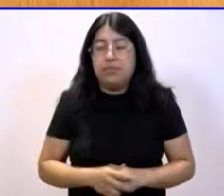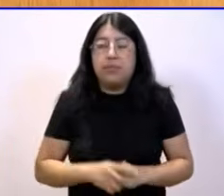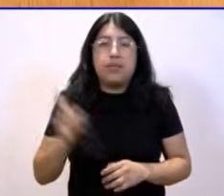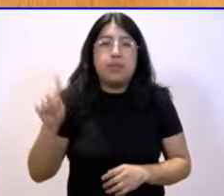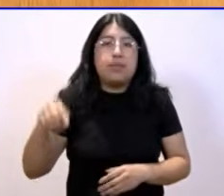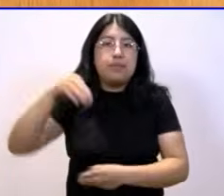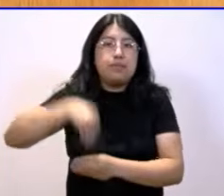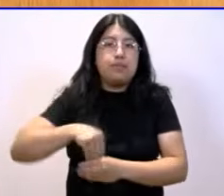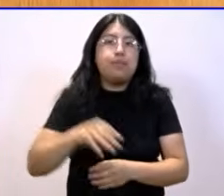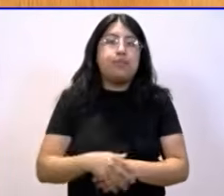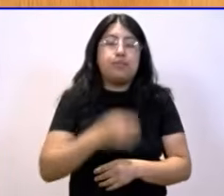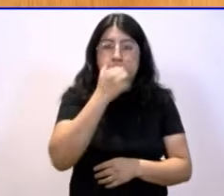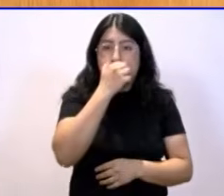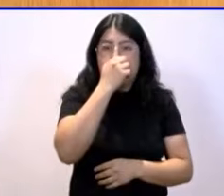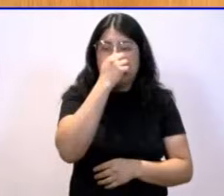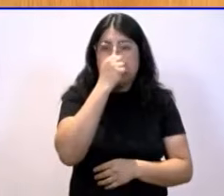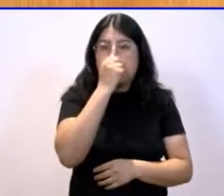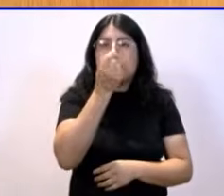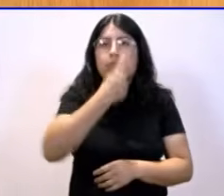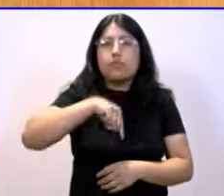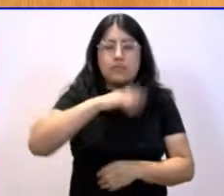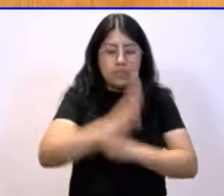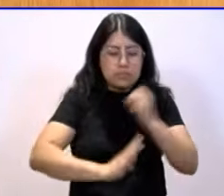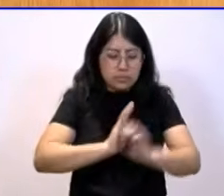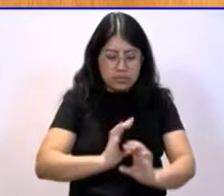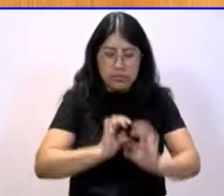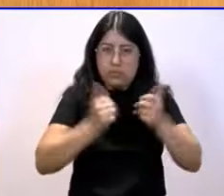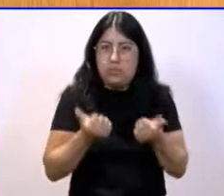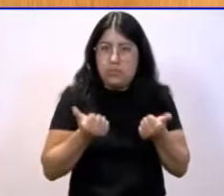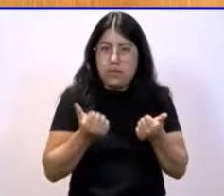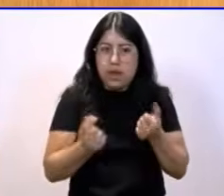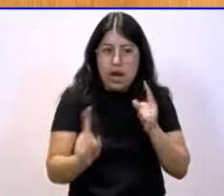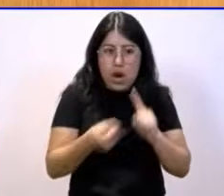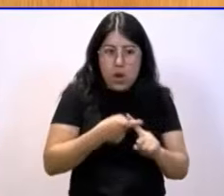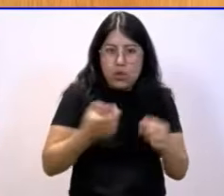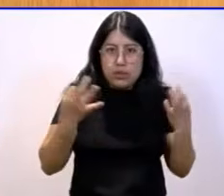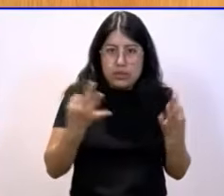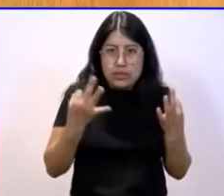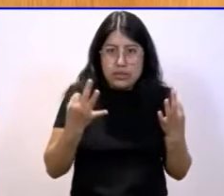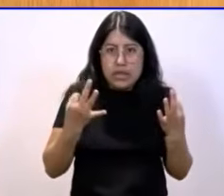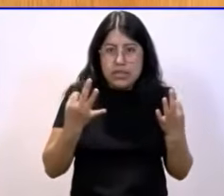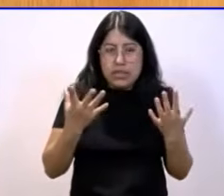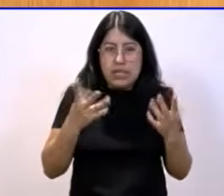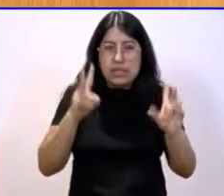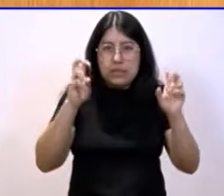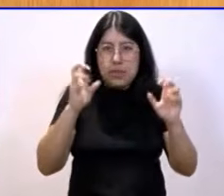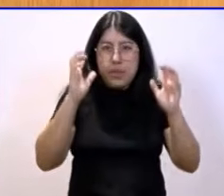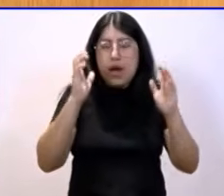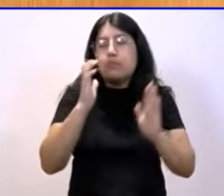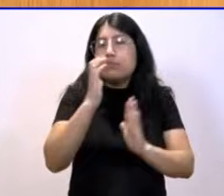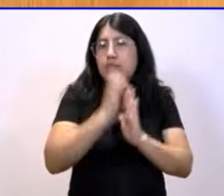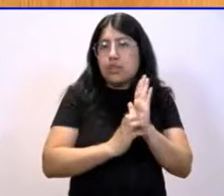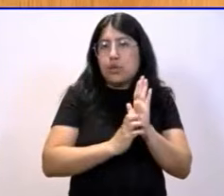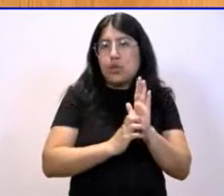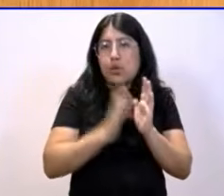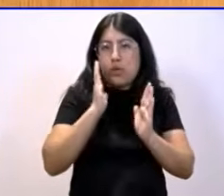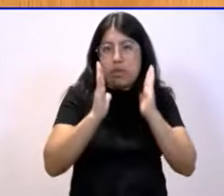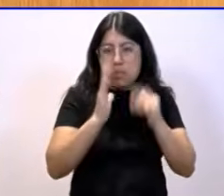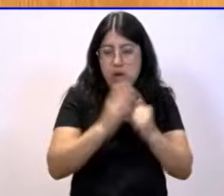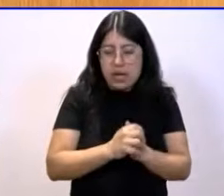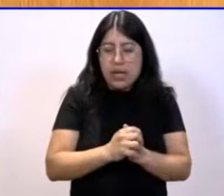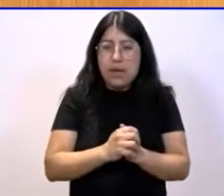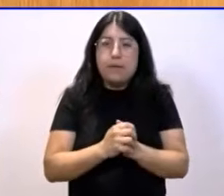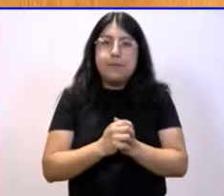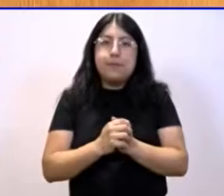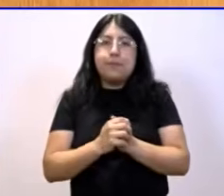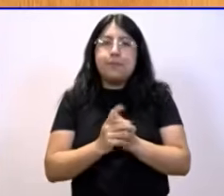nos encontramos también al inicio de la presente legislatura? Que es algo totalmente incompatible con la reducción de temporalidad en la administración pública y